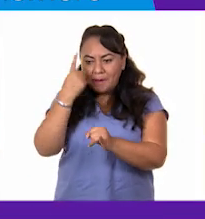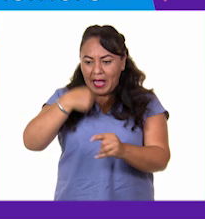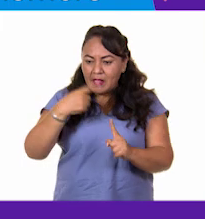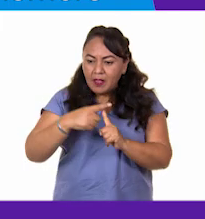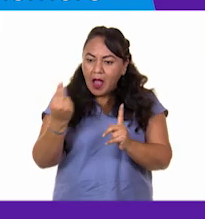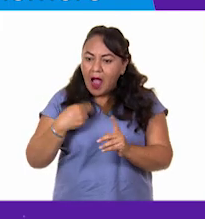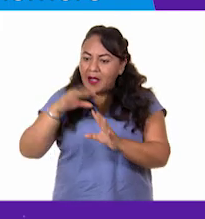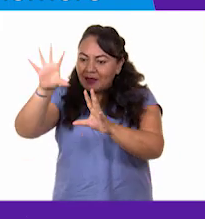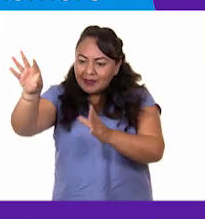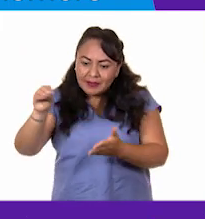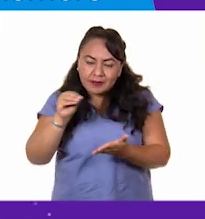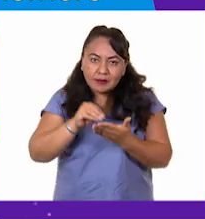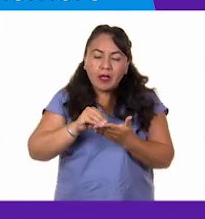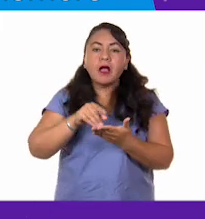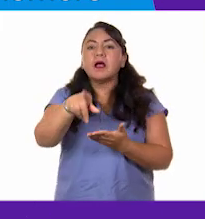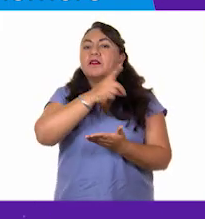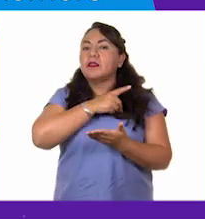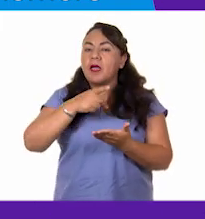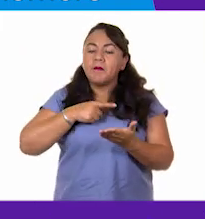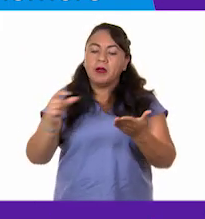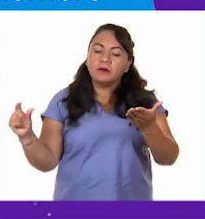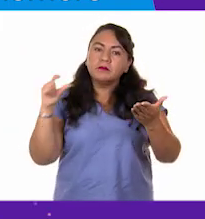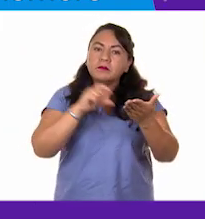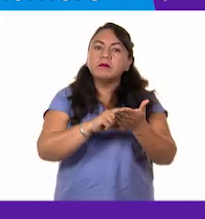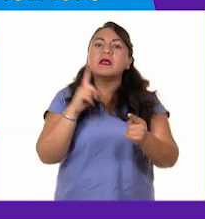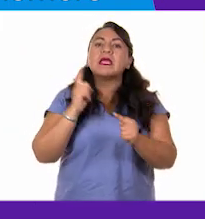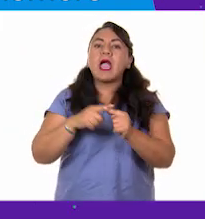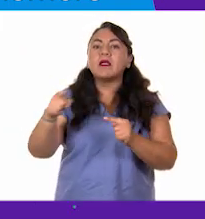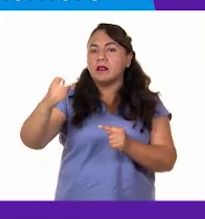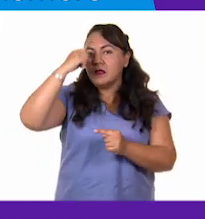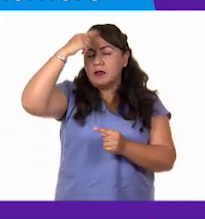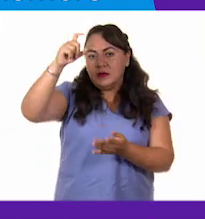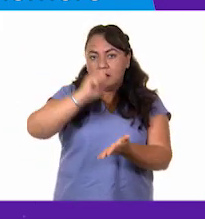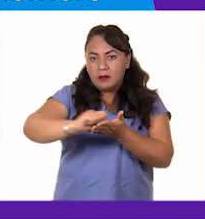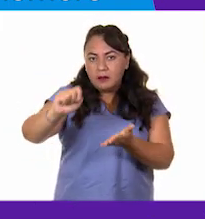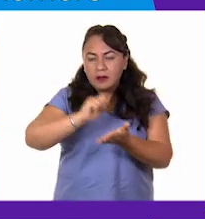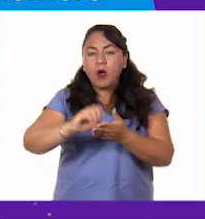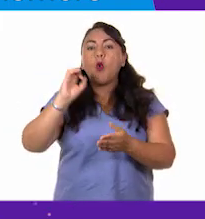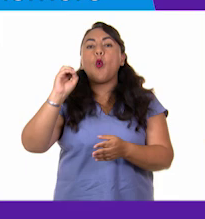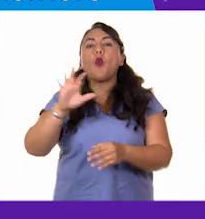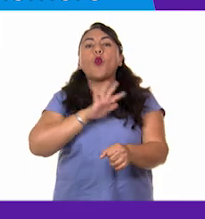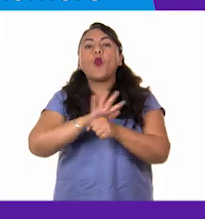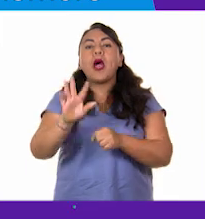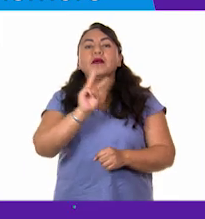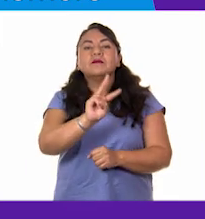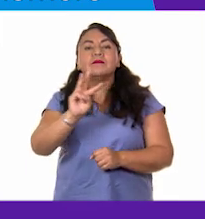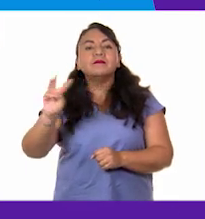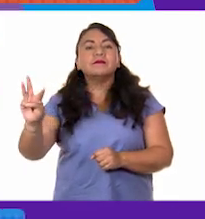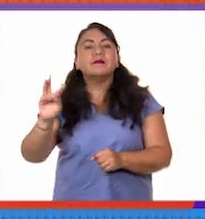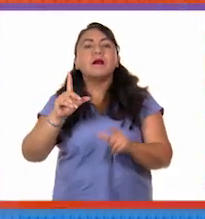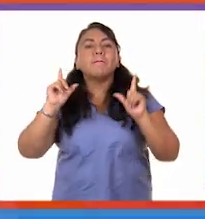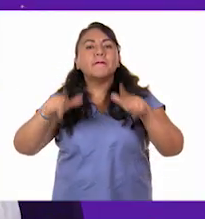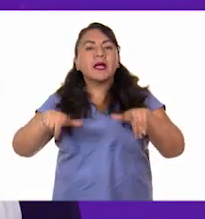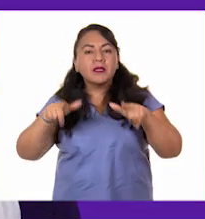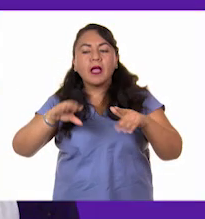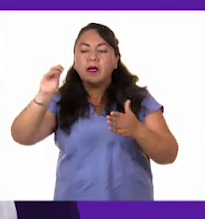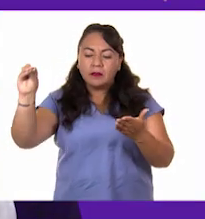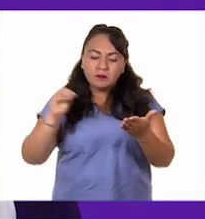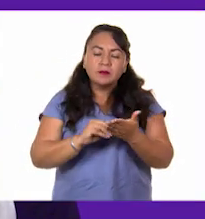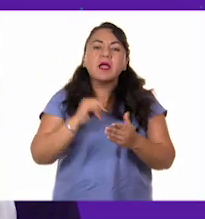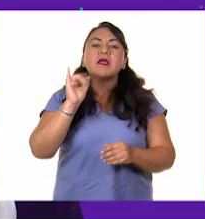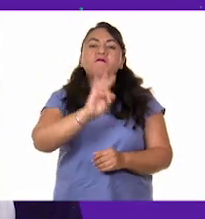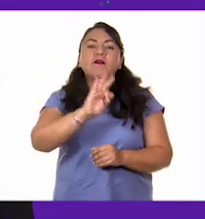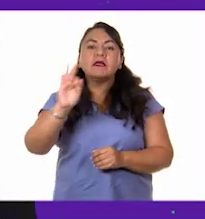tus tareas, asegúrate siempre de mencionar el nombre del autor o la página donde obtuviste la información y la fecha